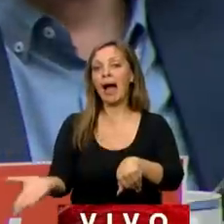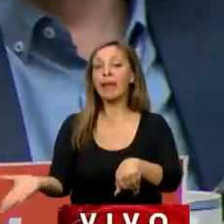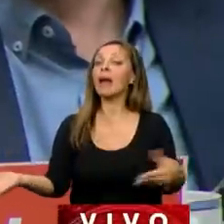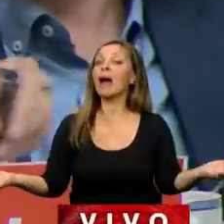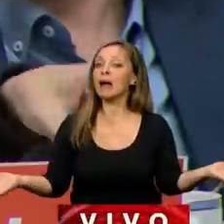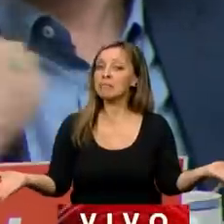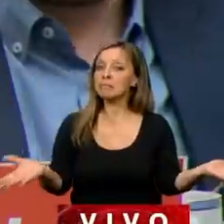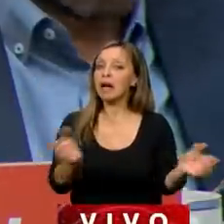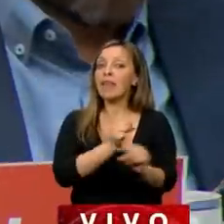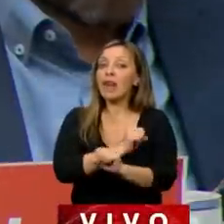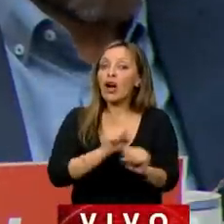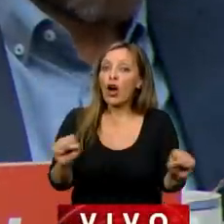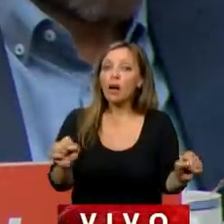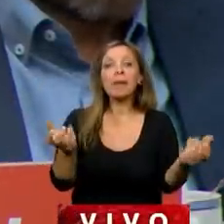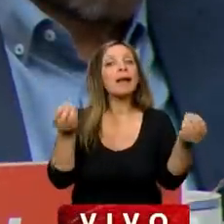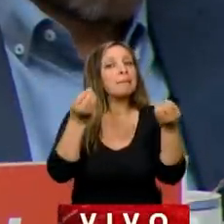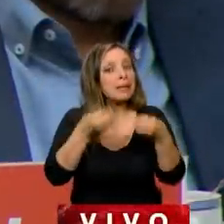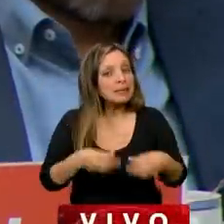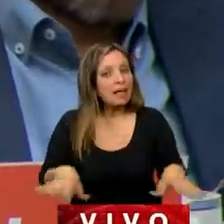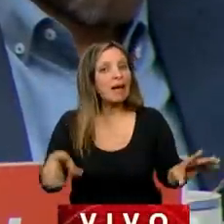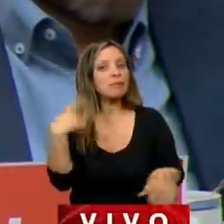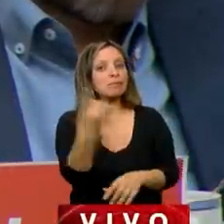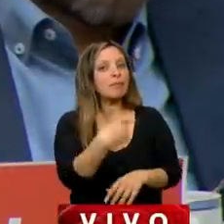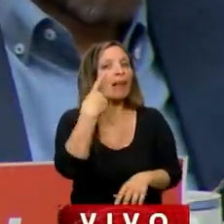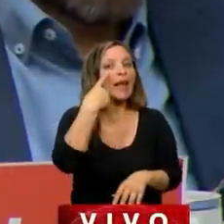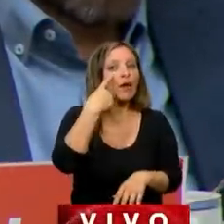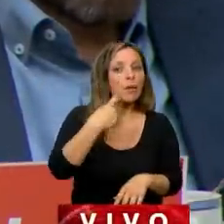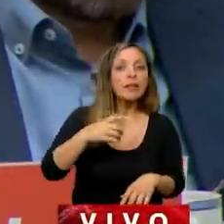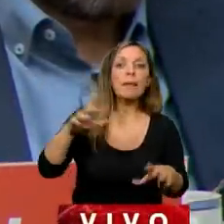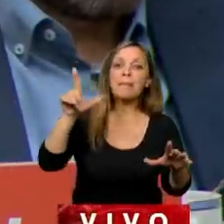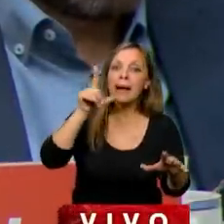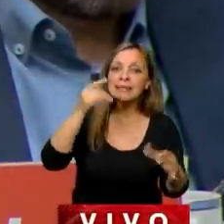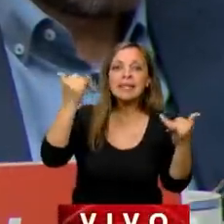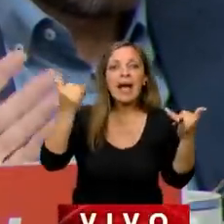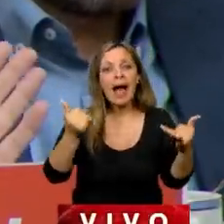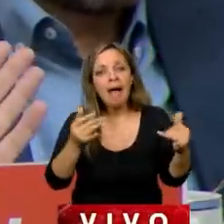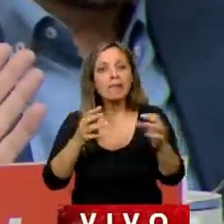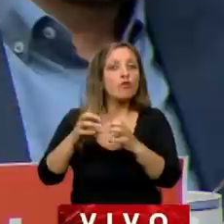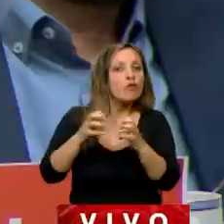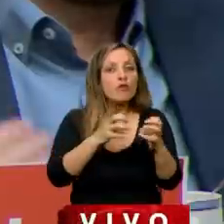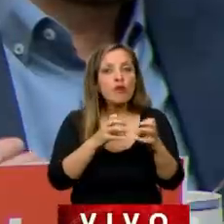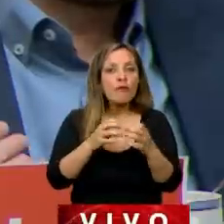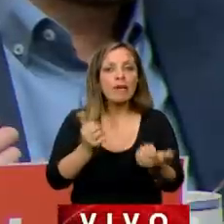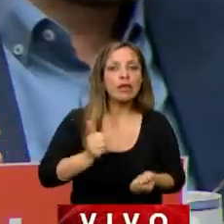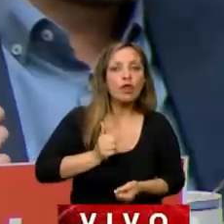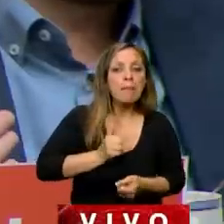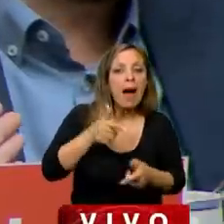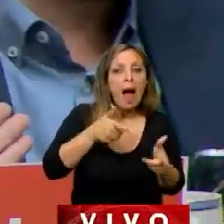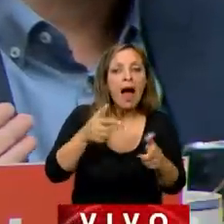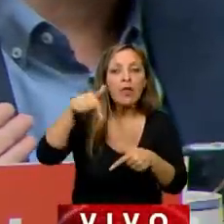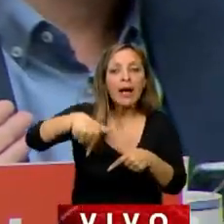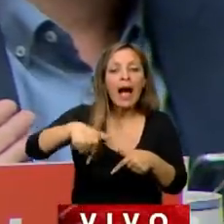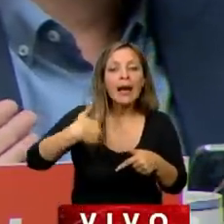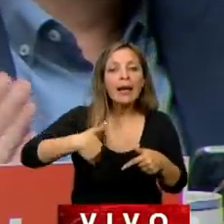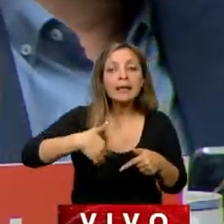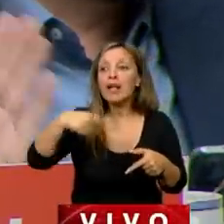pronto empezamos a darnos cuenta que parece que hay alguna hipótesis de conflicto armado en el país y no estábamos